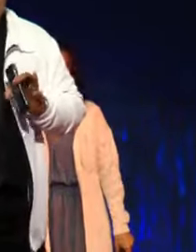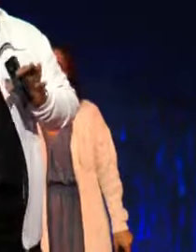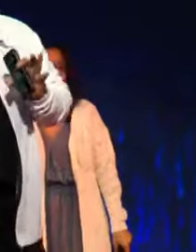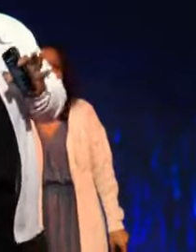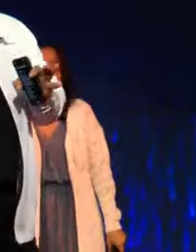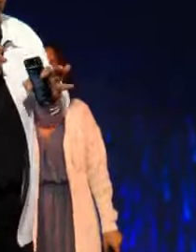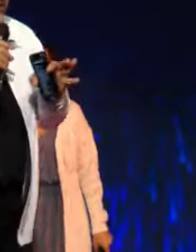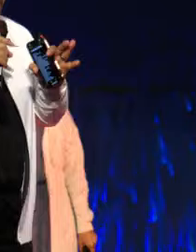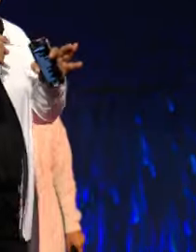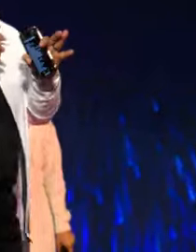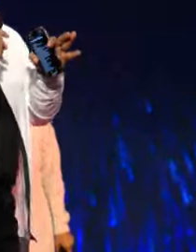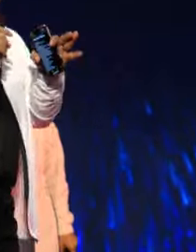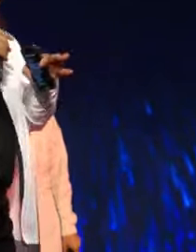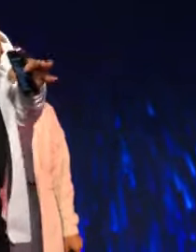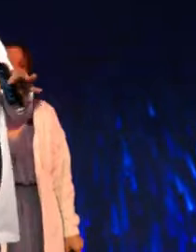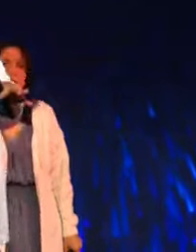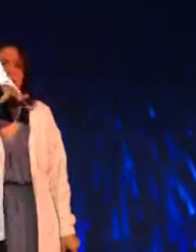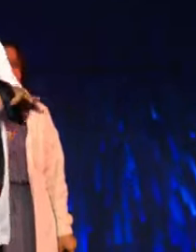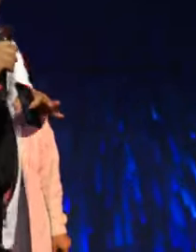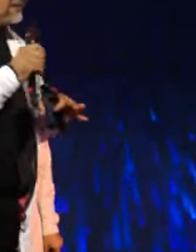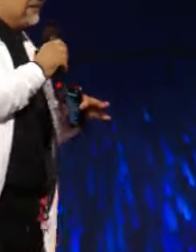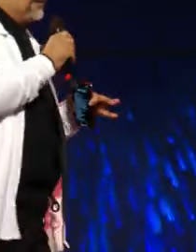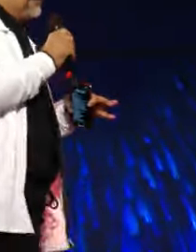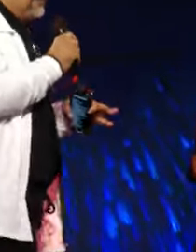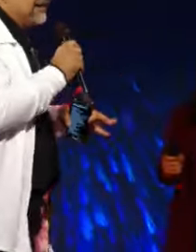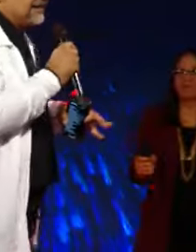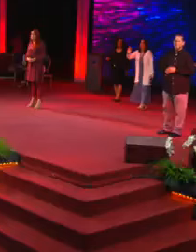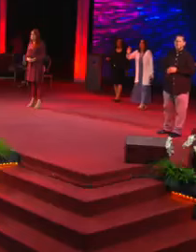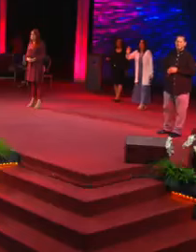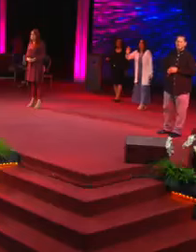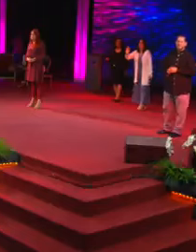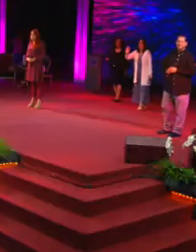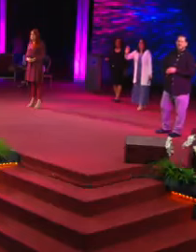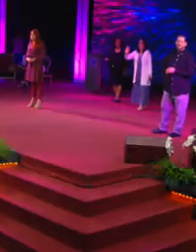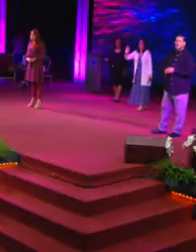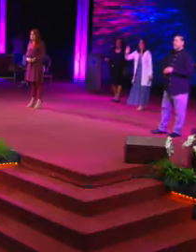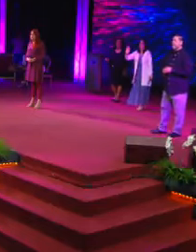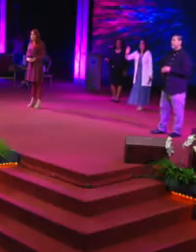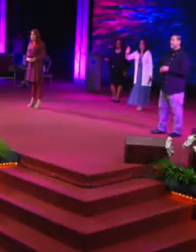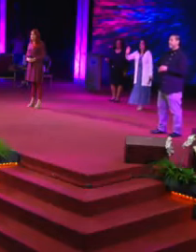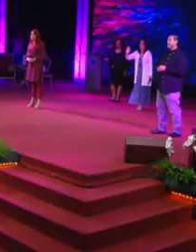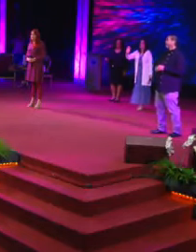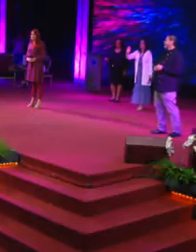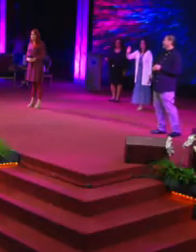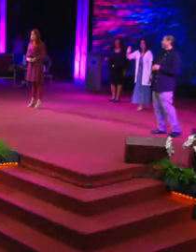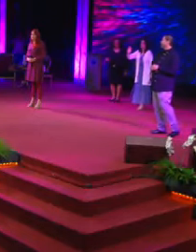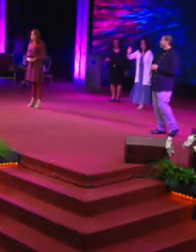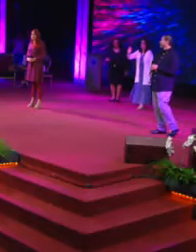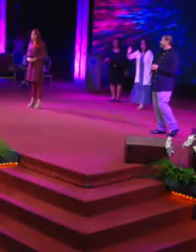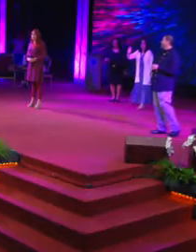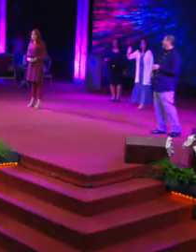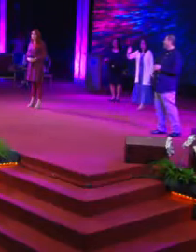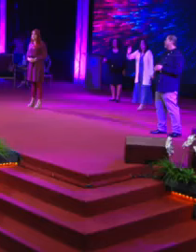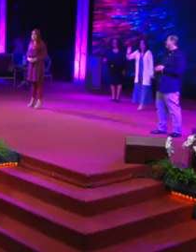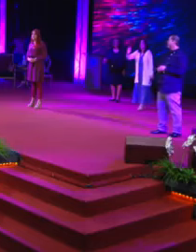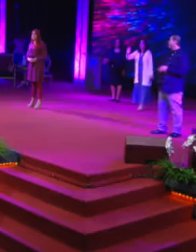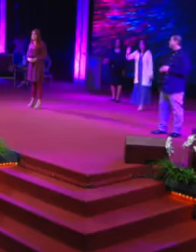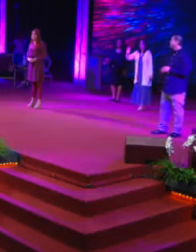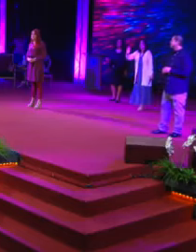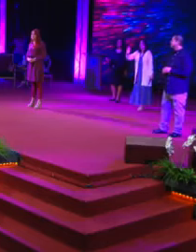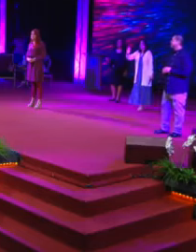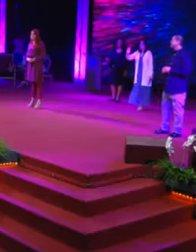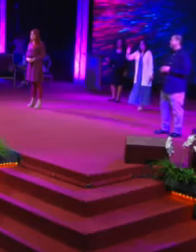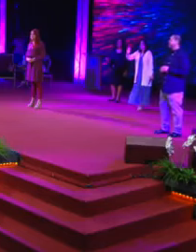Pero cuando adoro a Dios en un momento tan difícil, lo adoro pensando y creyendo que Él me